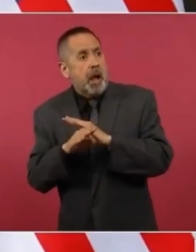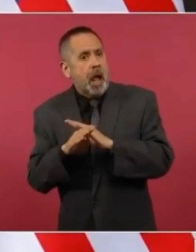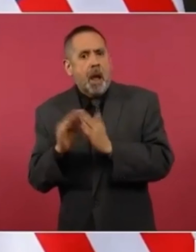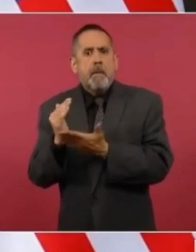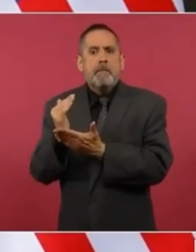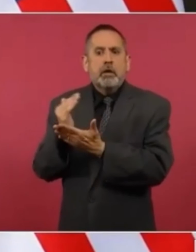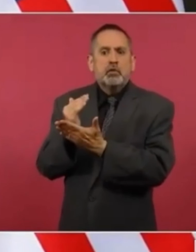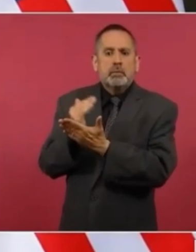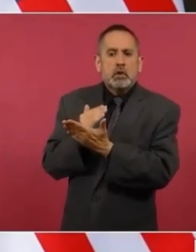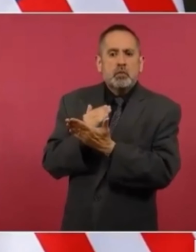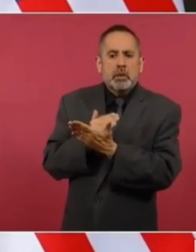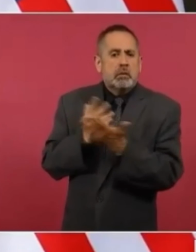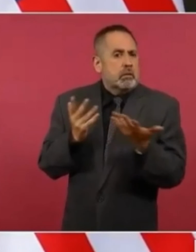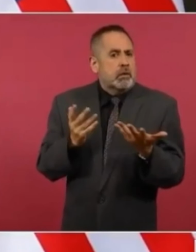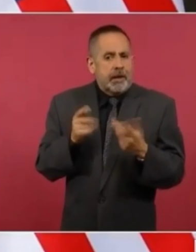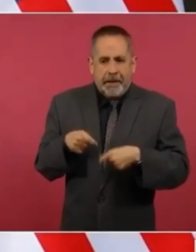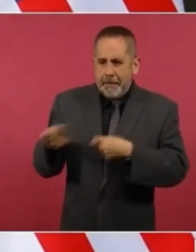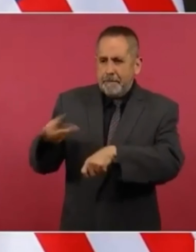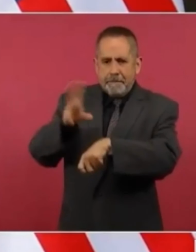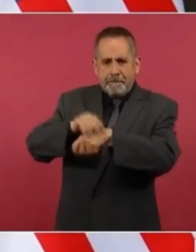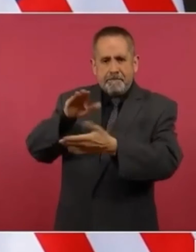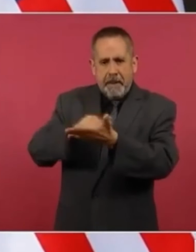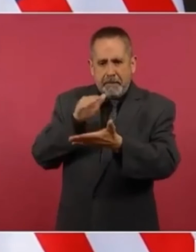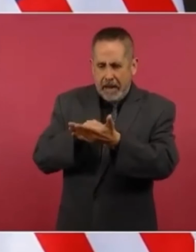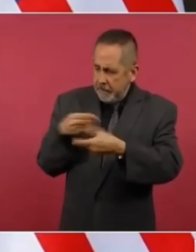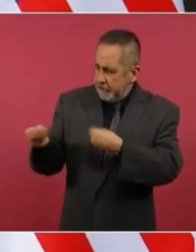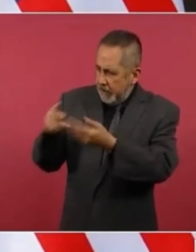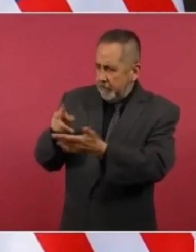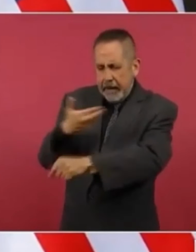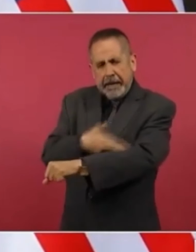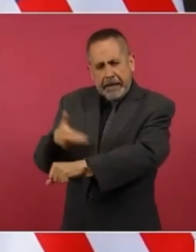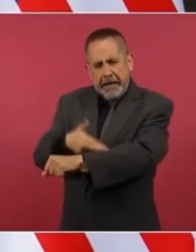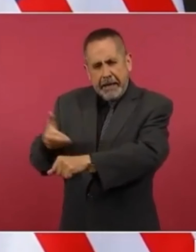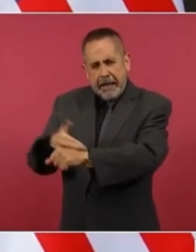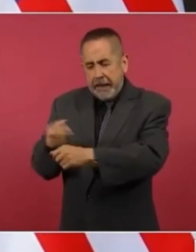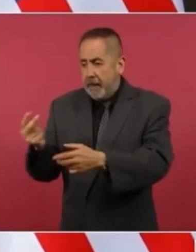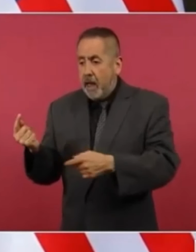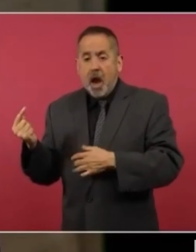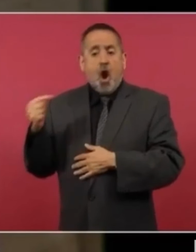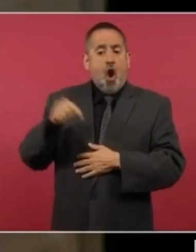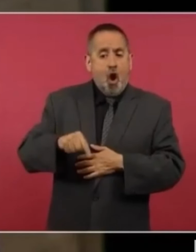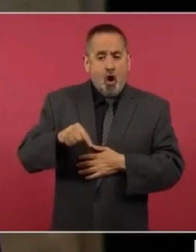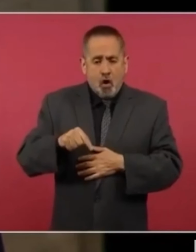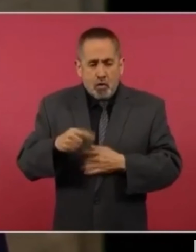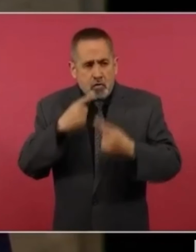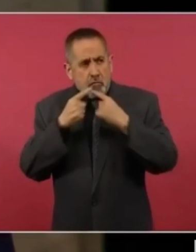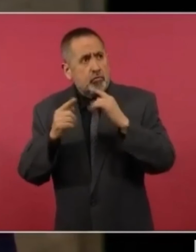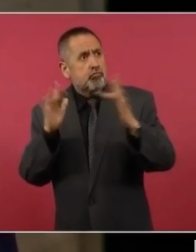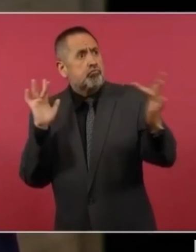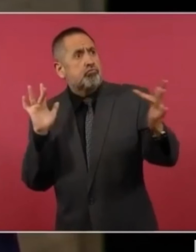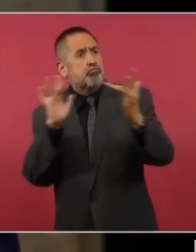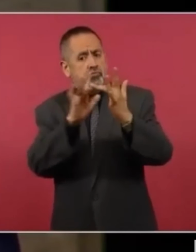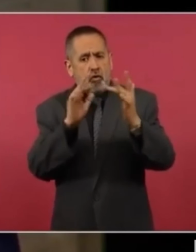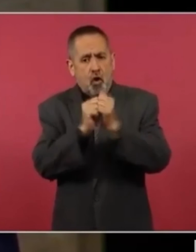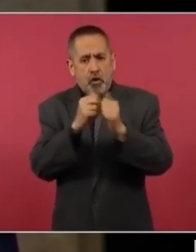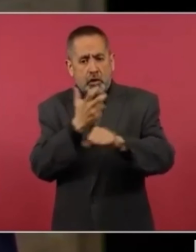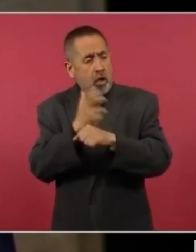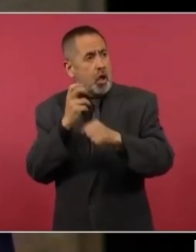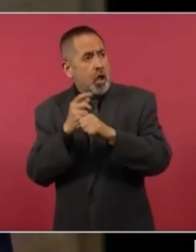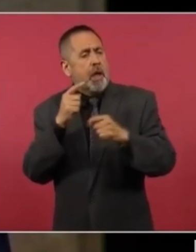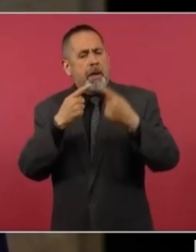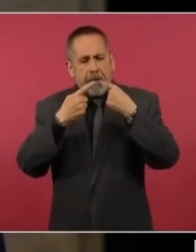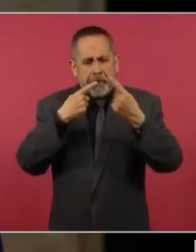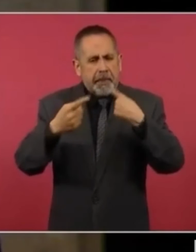drásticamente porque esto les ha permitido ir directamente al primer país al que llegan. Directamente se comunican con los Estados Unidos,